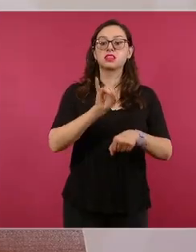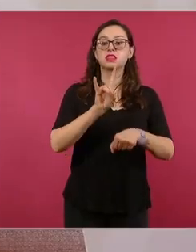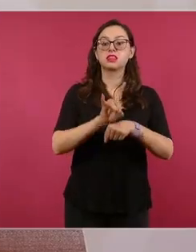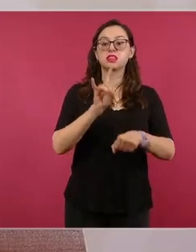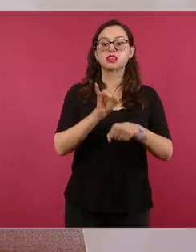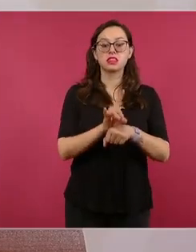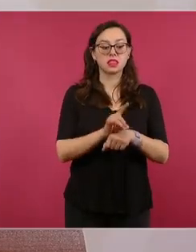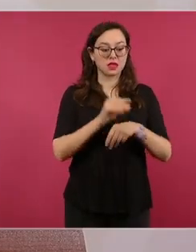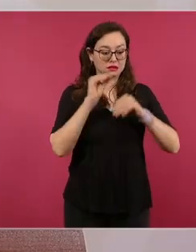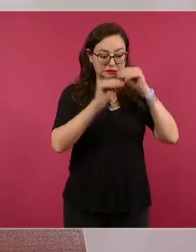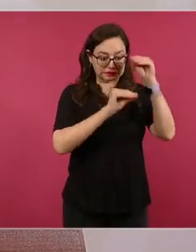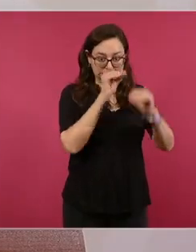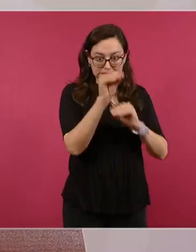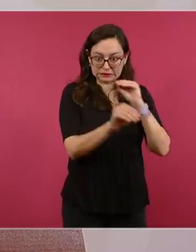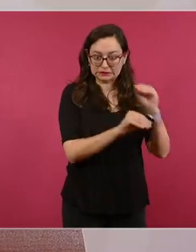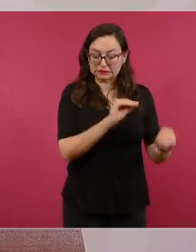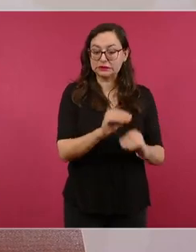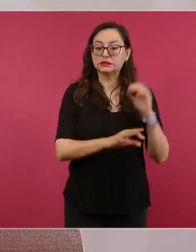telenovelas, pues,